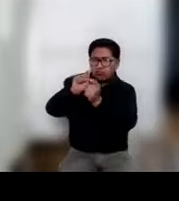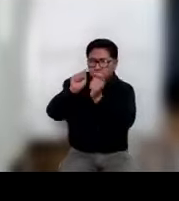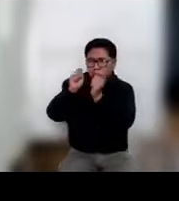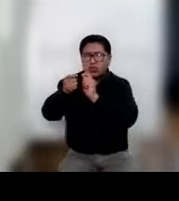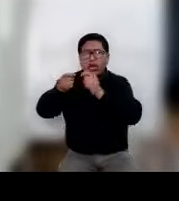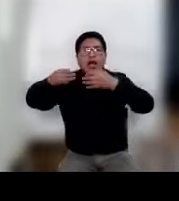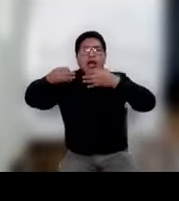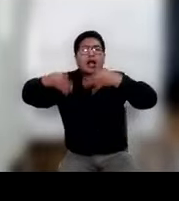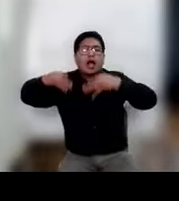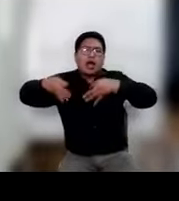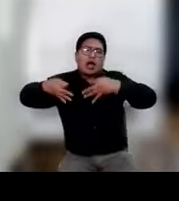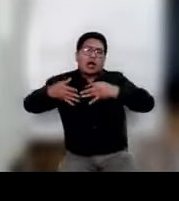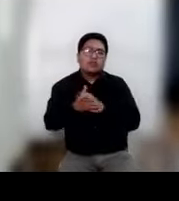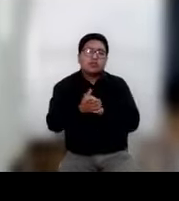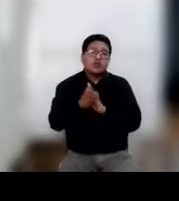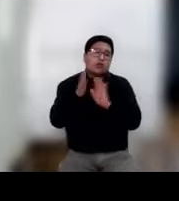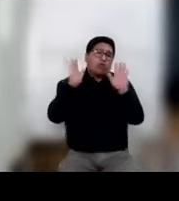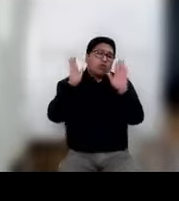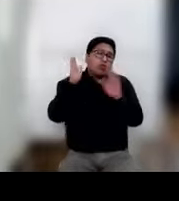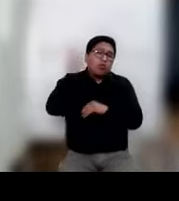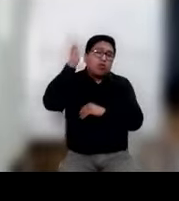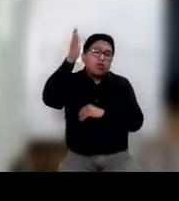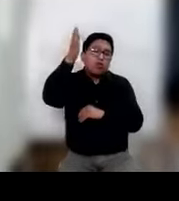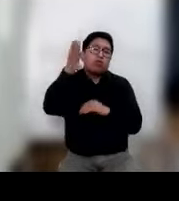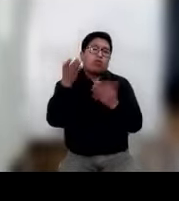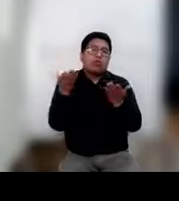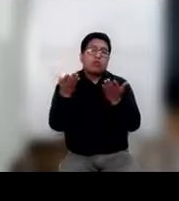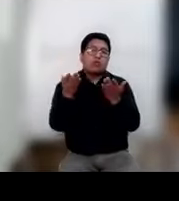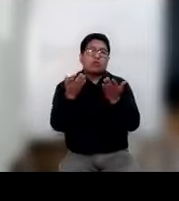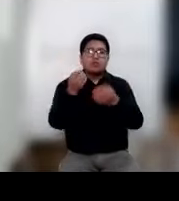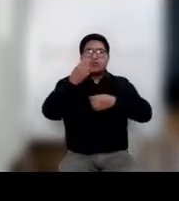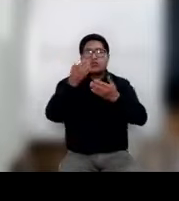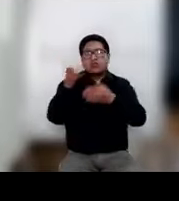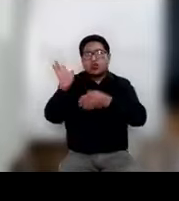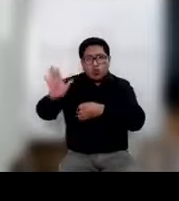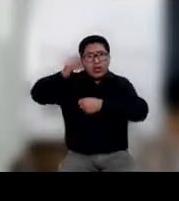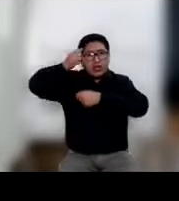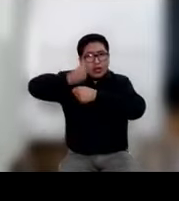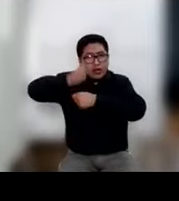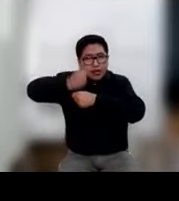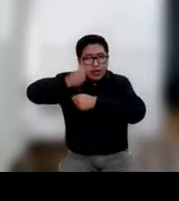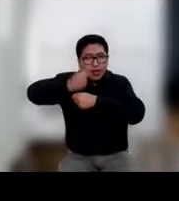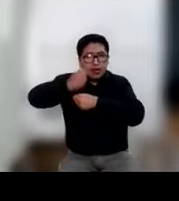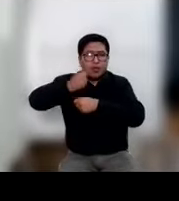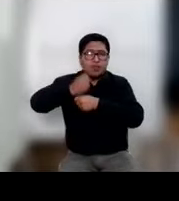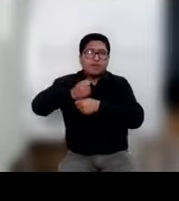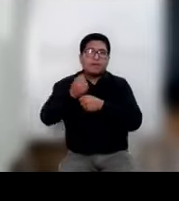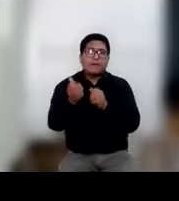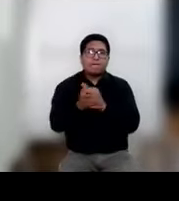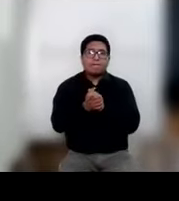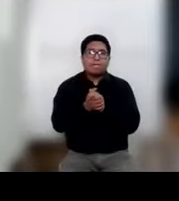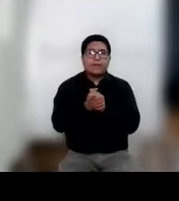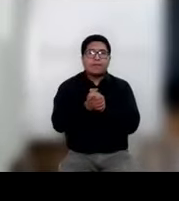para que en algún rato esto tenga esta está mano de obra está